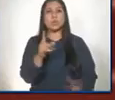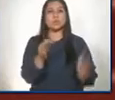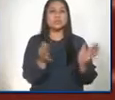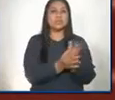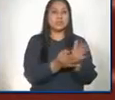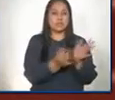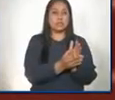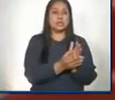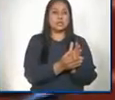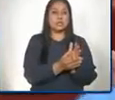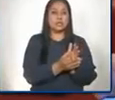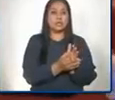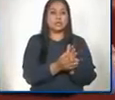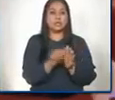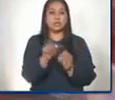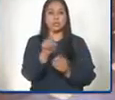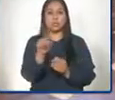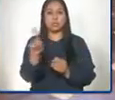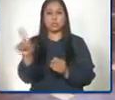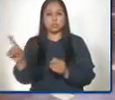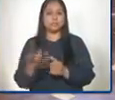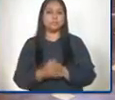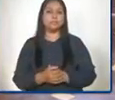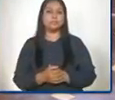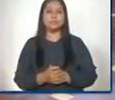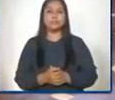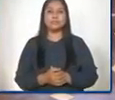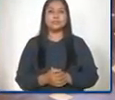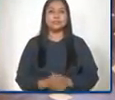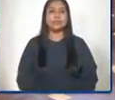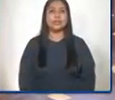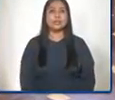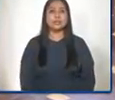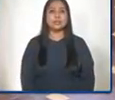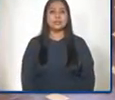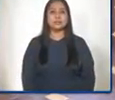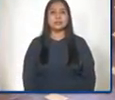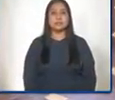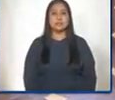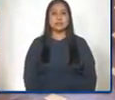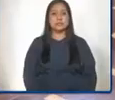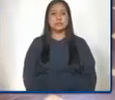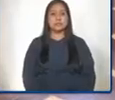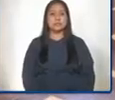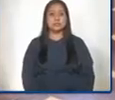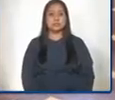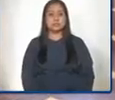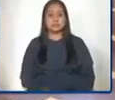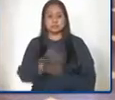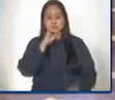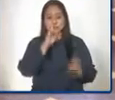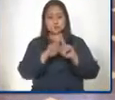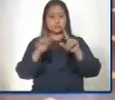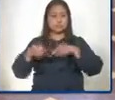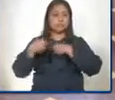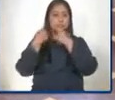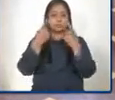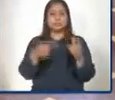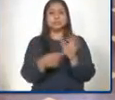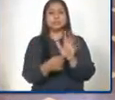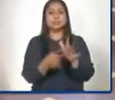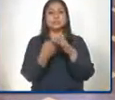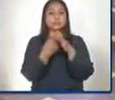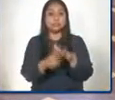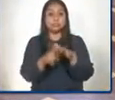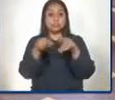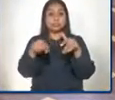1. ¿La cifra que usted daba de 313 es en lo que va de este año o desde que inició la pandemia?